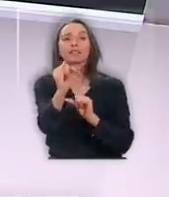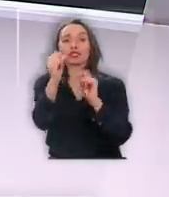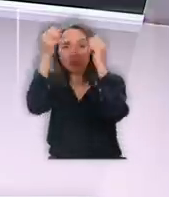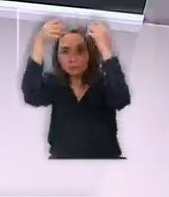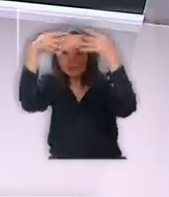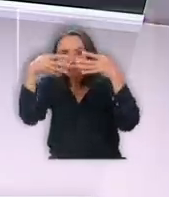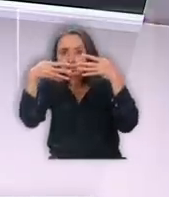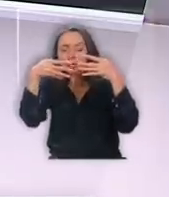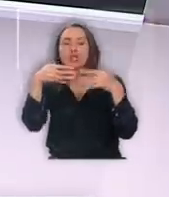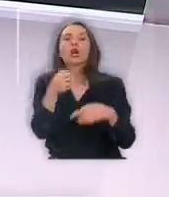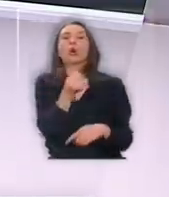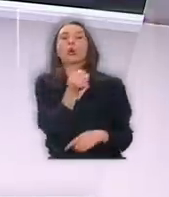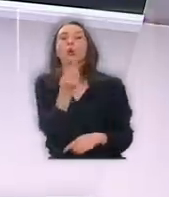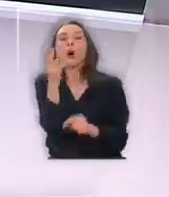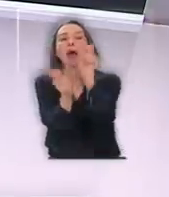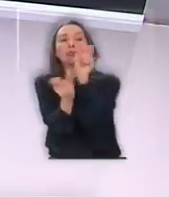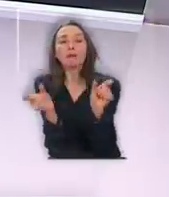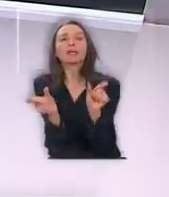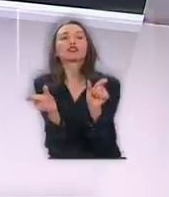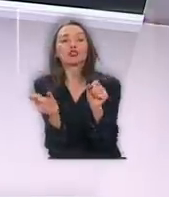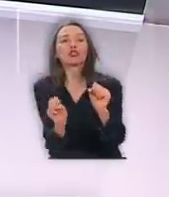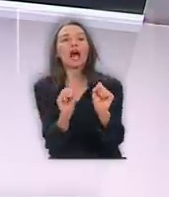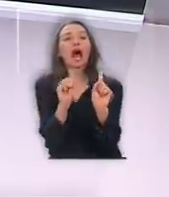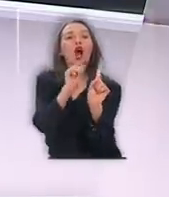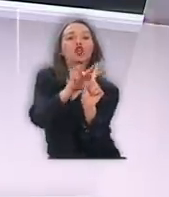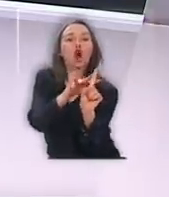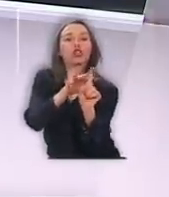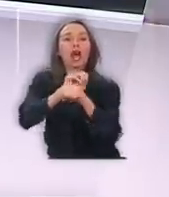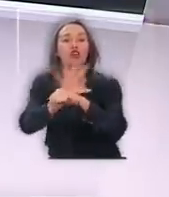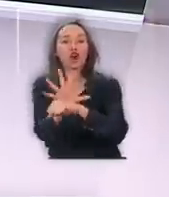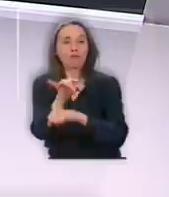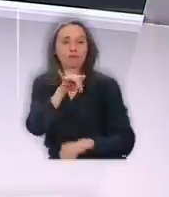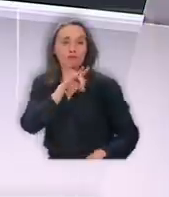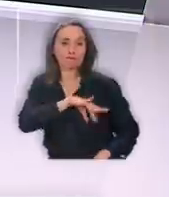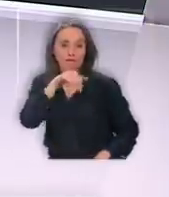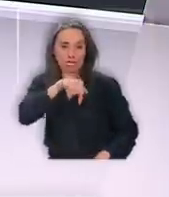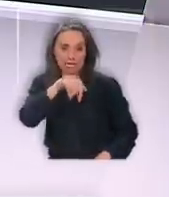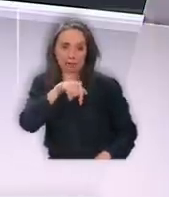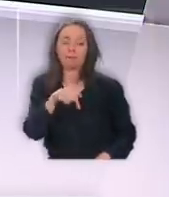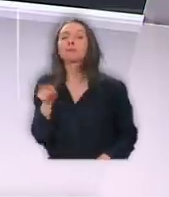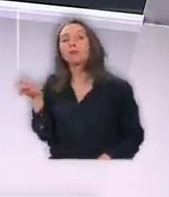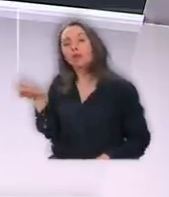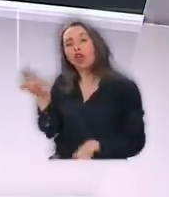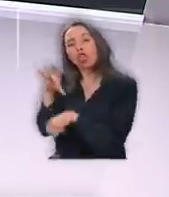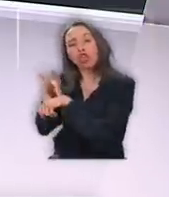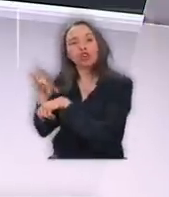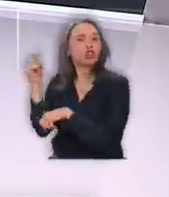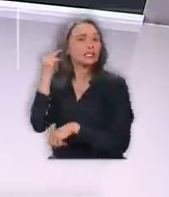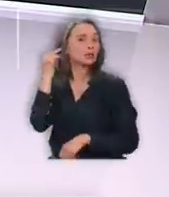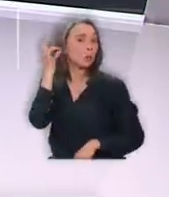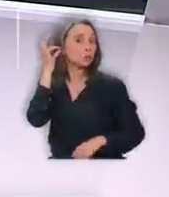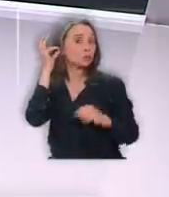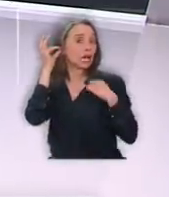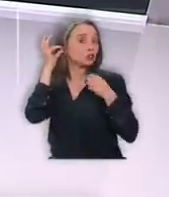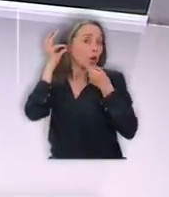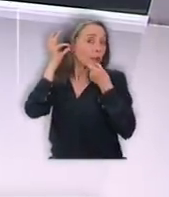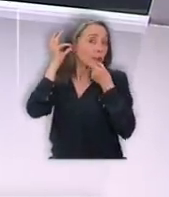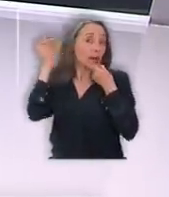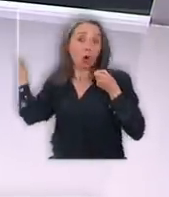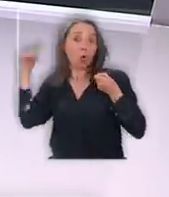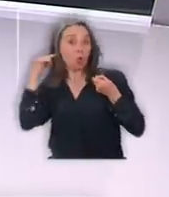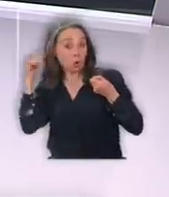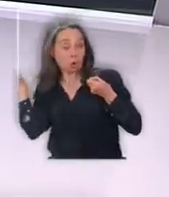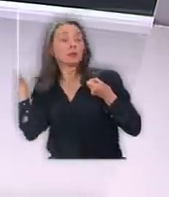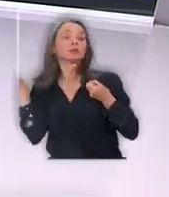de las cifras de contagiados en nuestro país. Y sobre todo, yo me imagino que usted tiene el retorno para verlo. Nos centramos en los